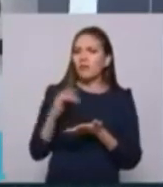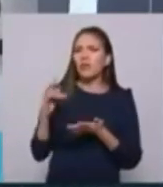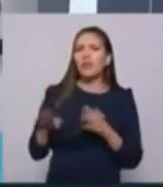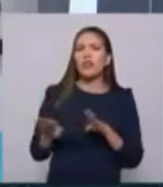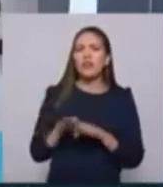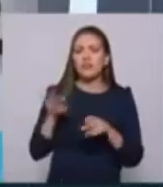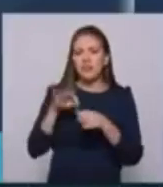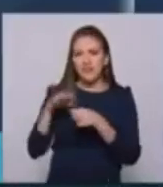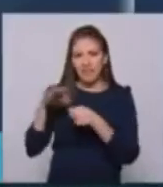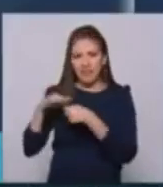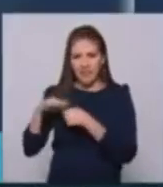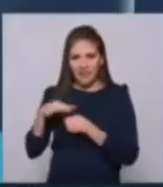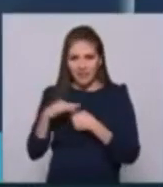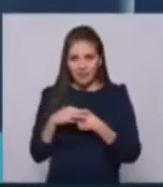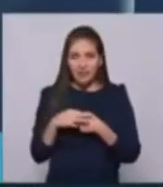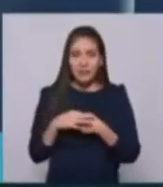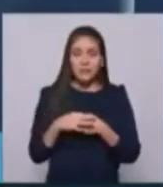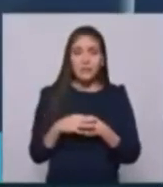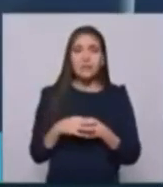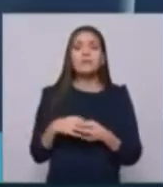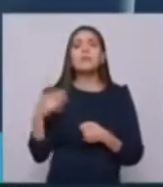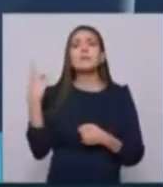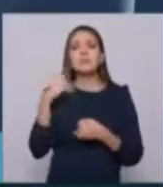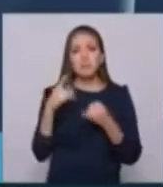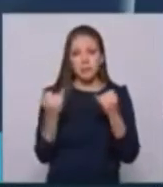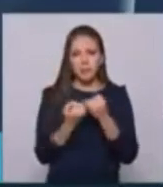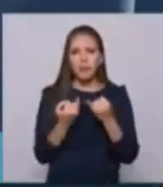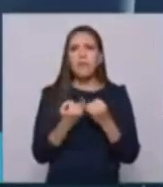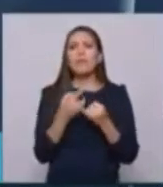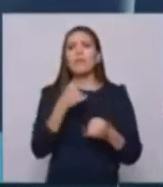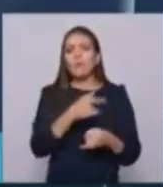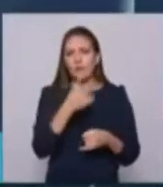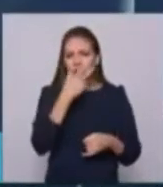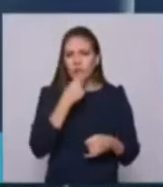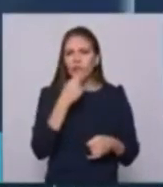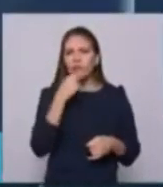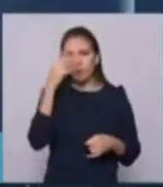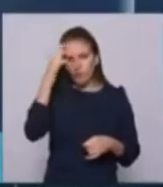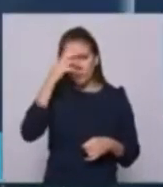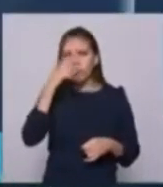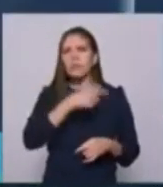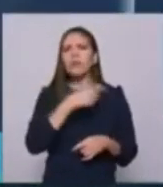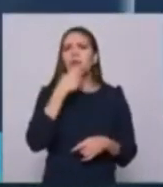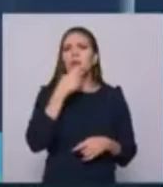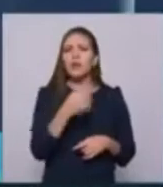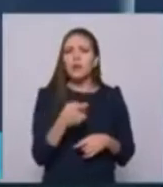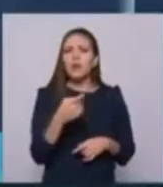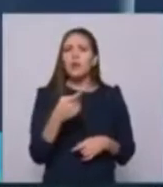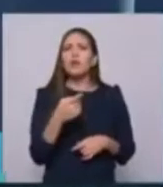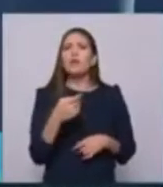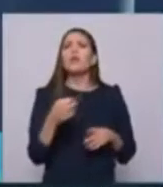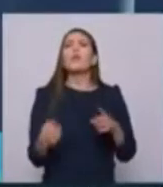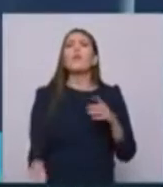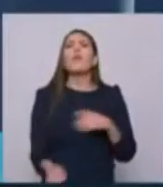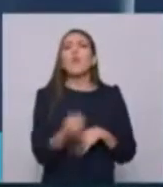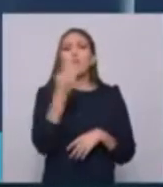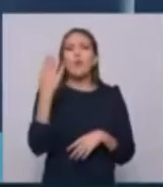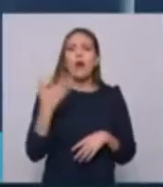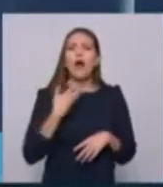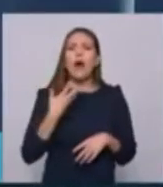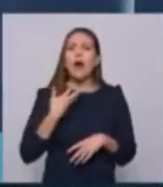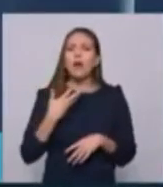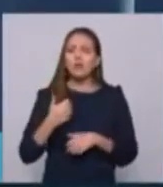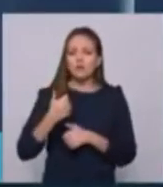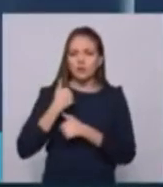Unidos, pero sí es cierto que ha dicho reiterativamente, él mismo ha dado las cifras de cuántos soldados hay en